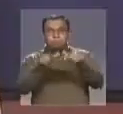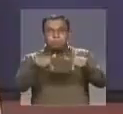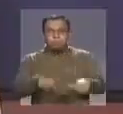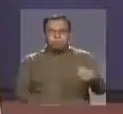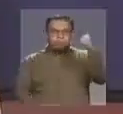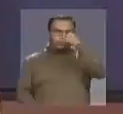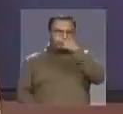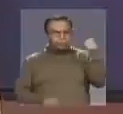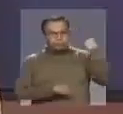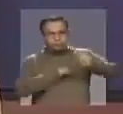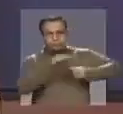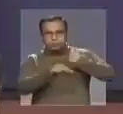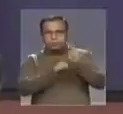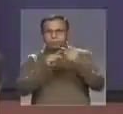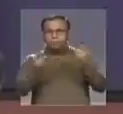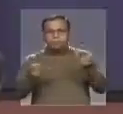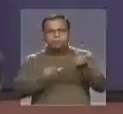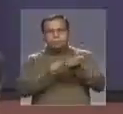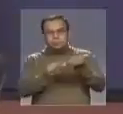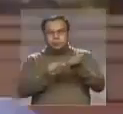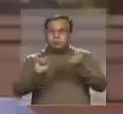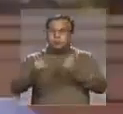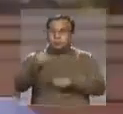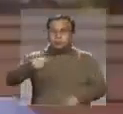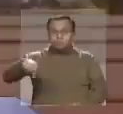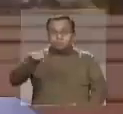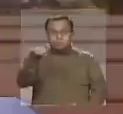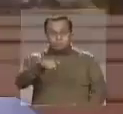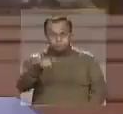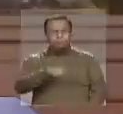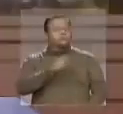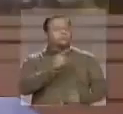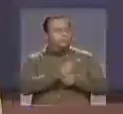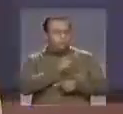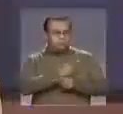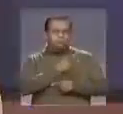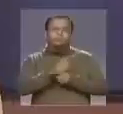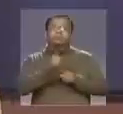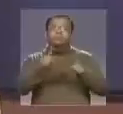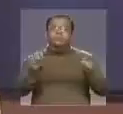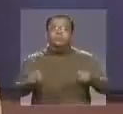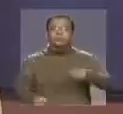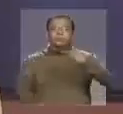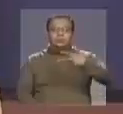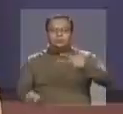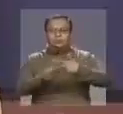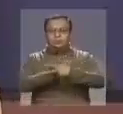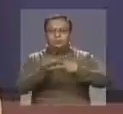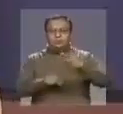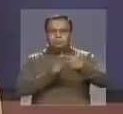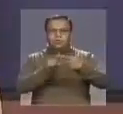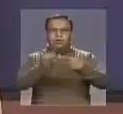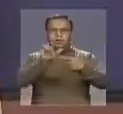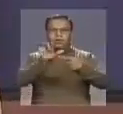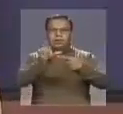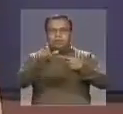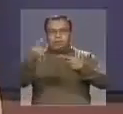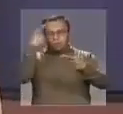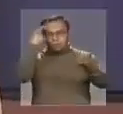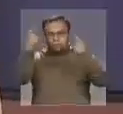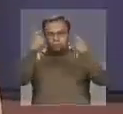Colombia. Fantástico, y además hacen asesoría a quien lo necesite, ¿verdad? Exacto, nosotros hacemos tres cosas puntuales: litigio